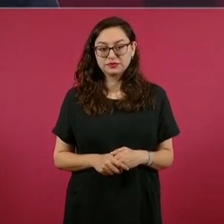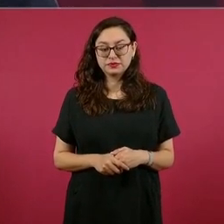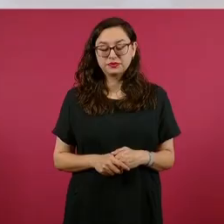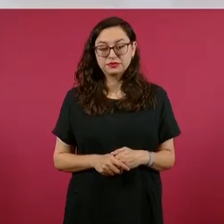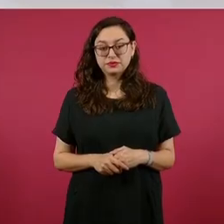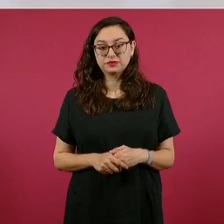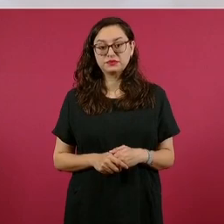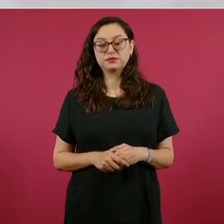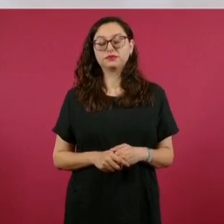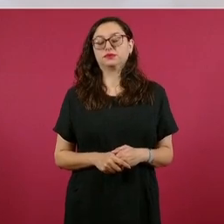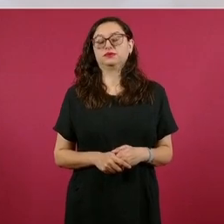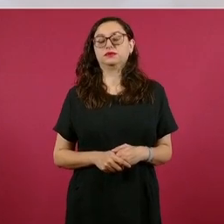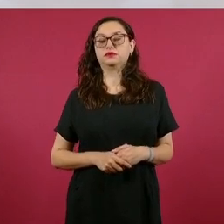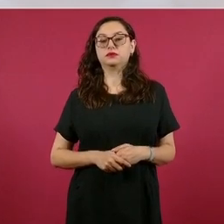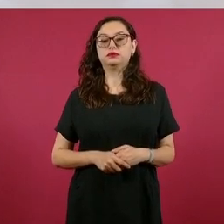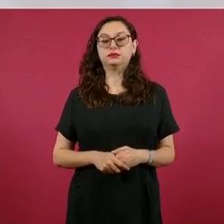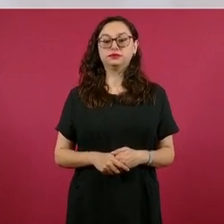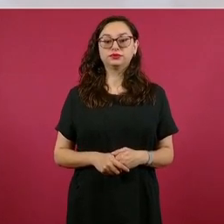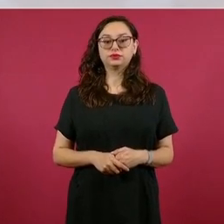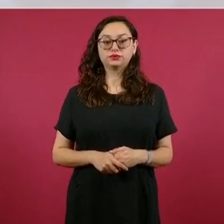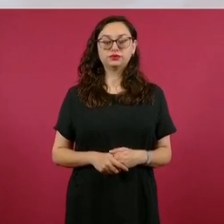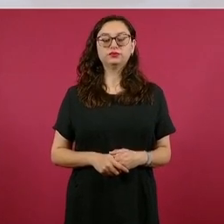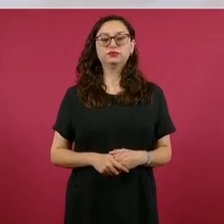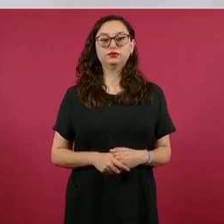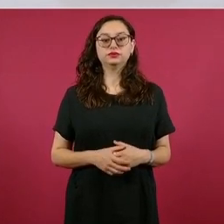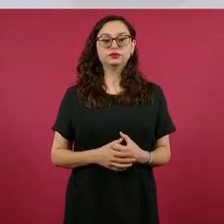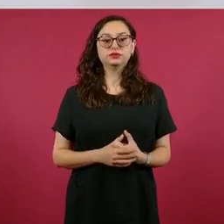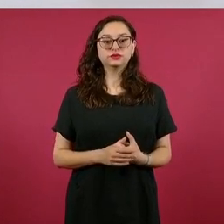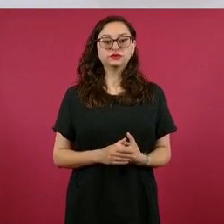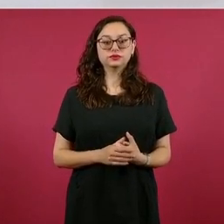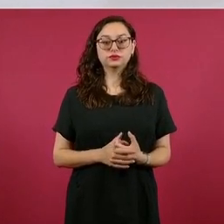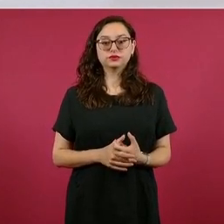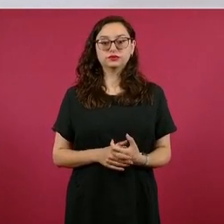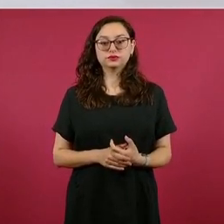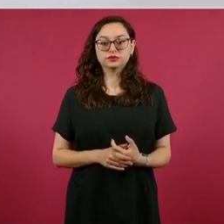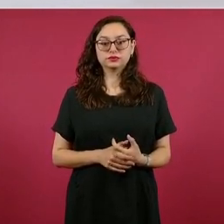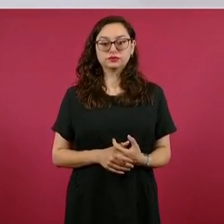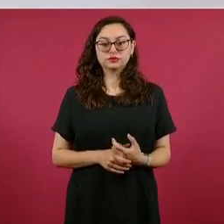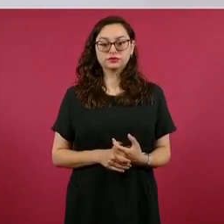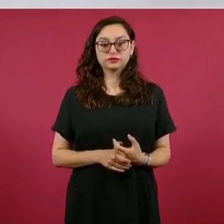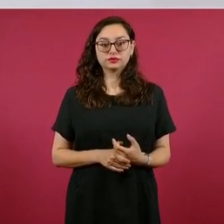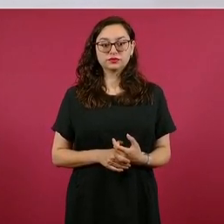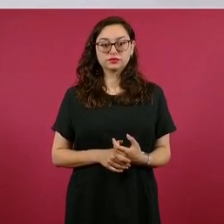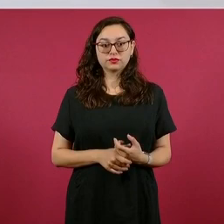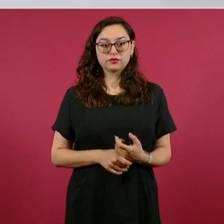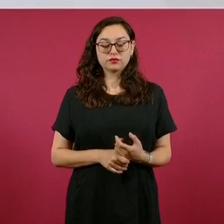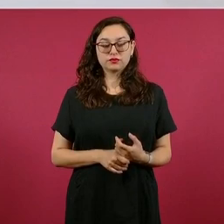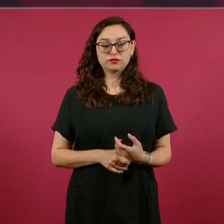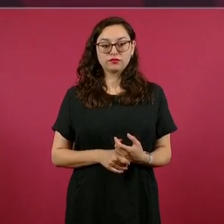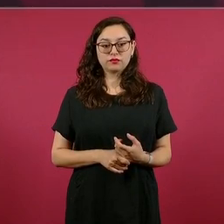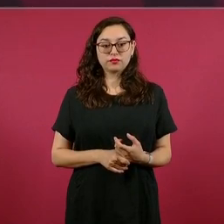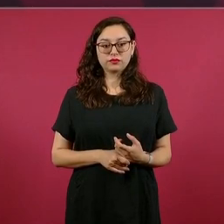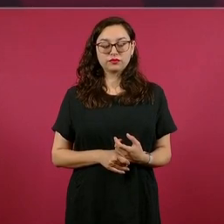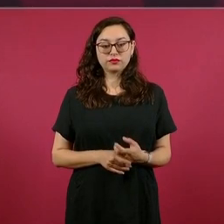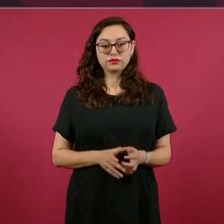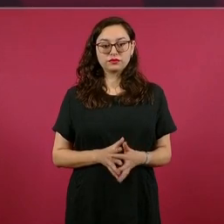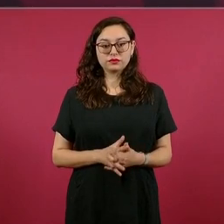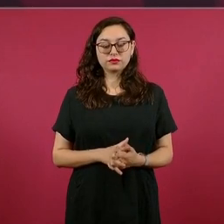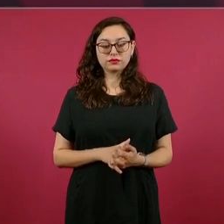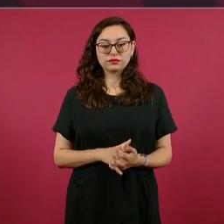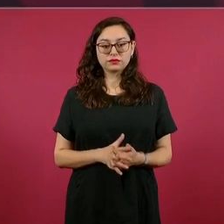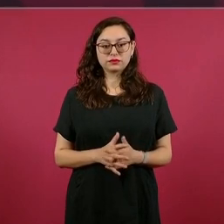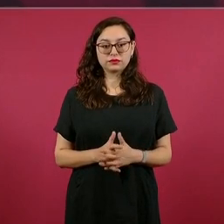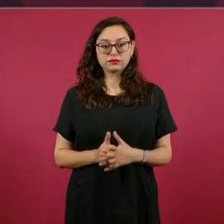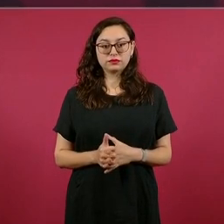Ellos saben muy bien de que el gobierno nuestro es